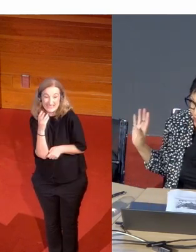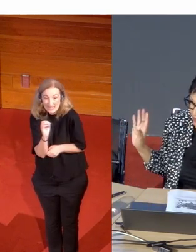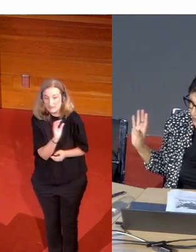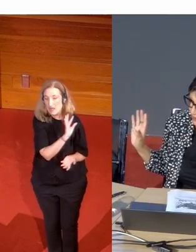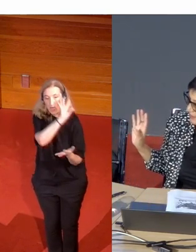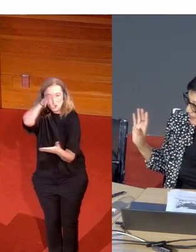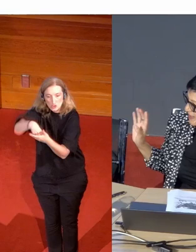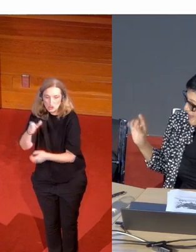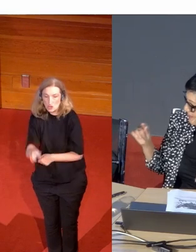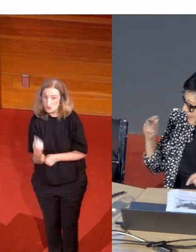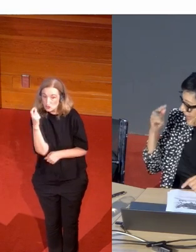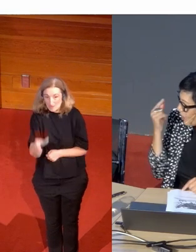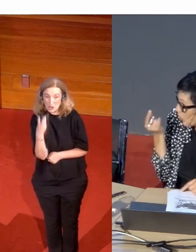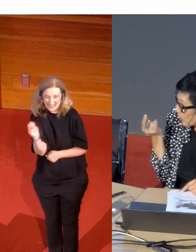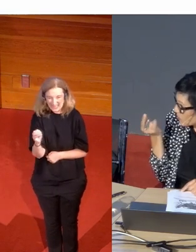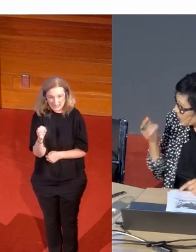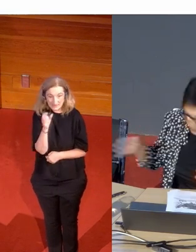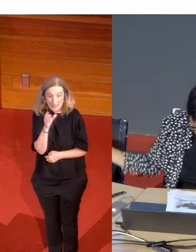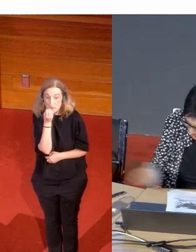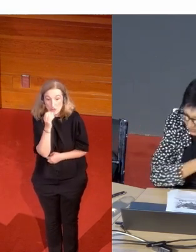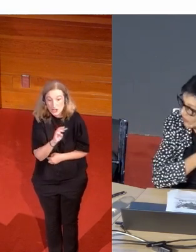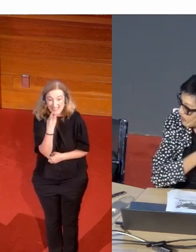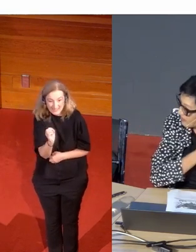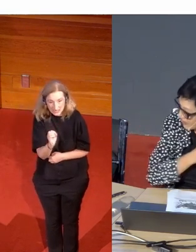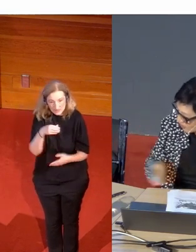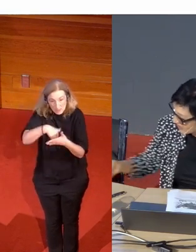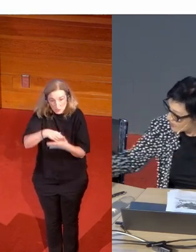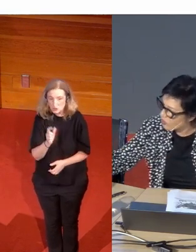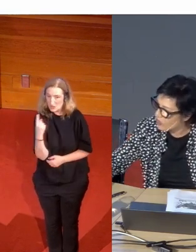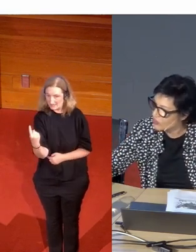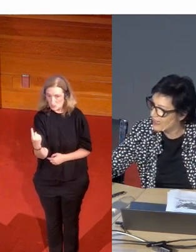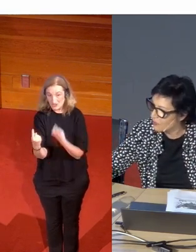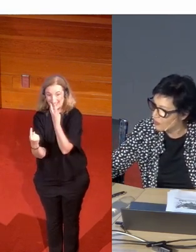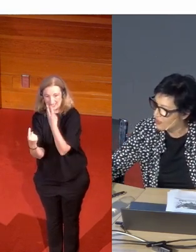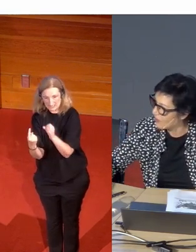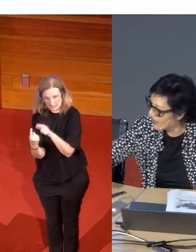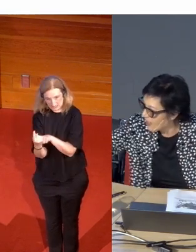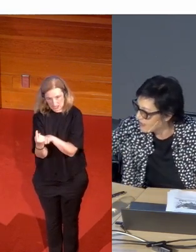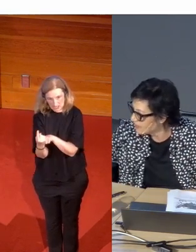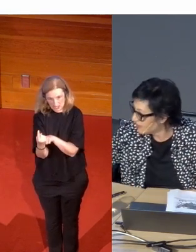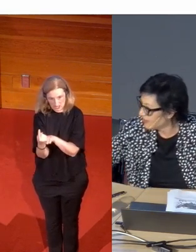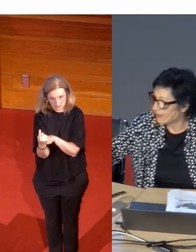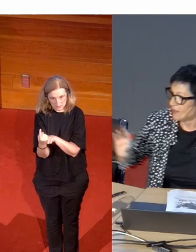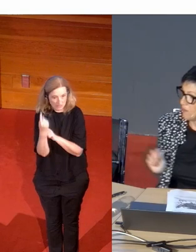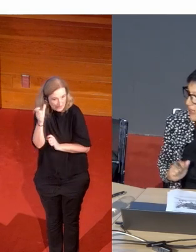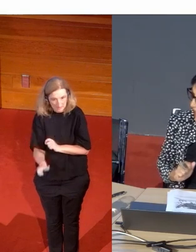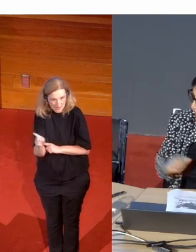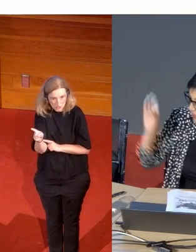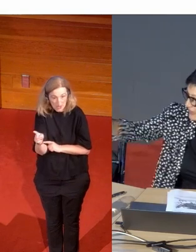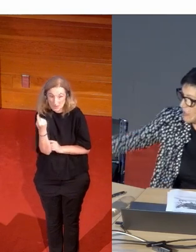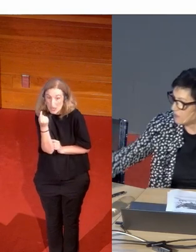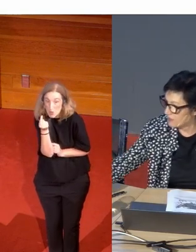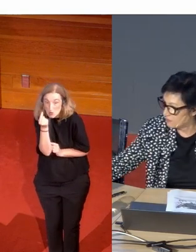se los lleva todos ha ganado solo por un voto pero se los lleva todos Entonces ya tenemos que los 30 votos de Florida van